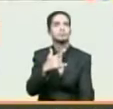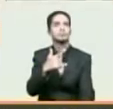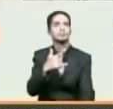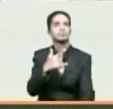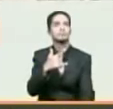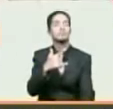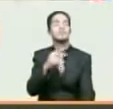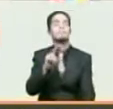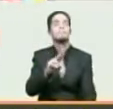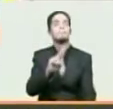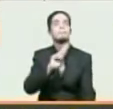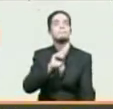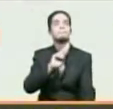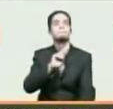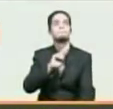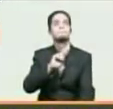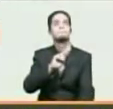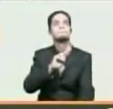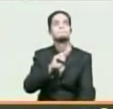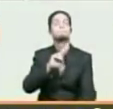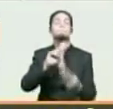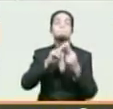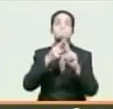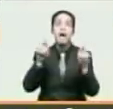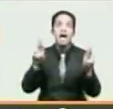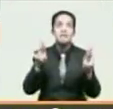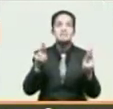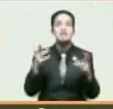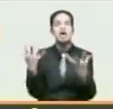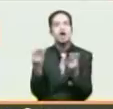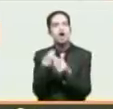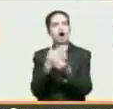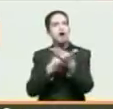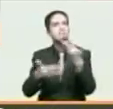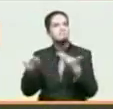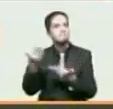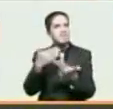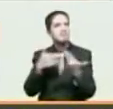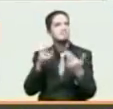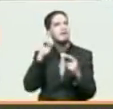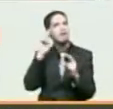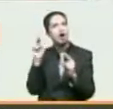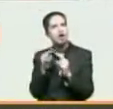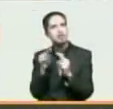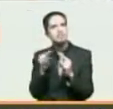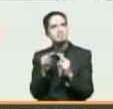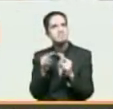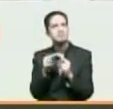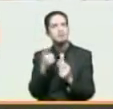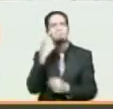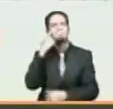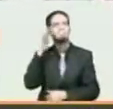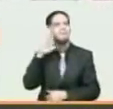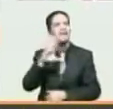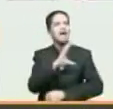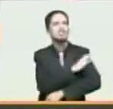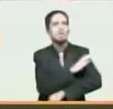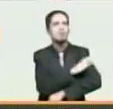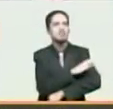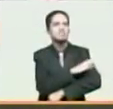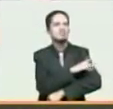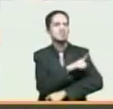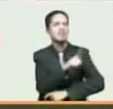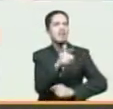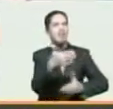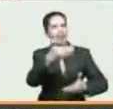es de paz, es de convivencia, es de reconocimiento. La venganza de la derecha es desaparecer